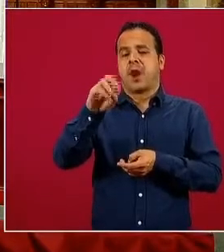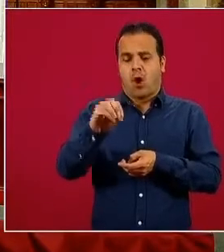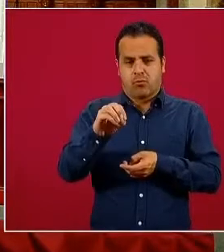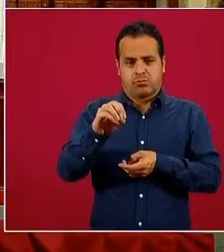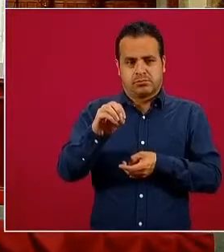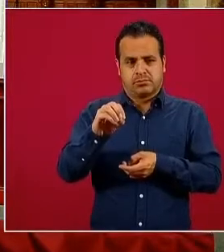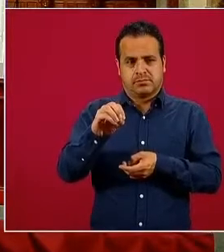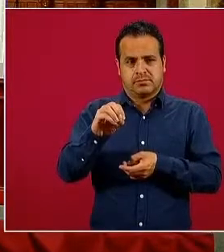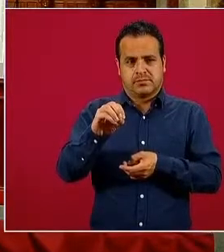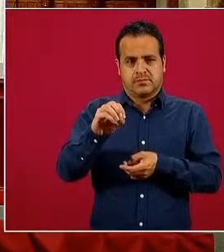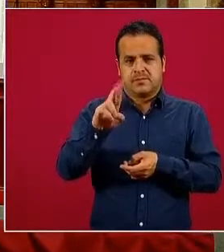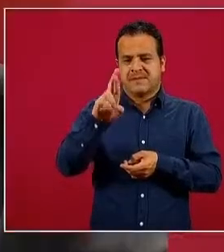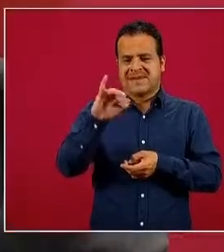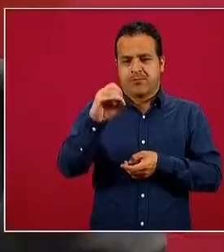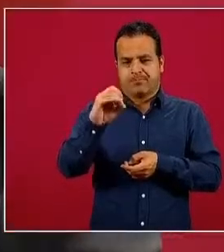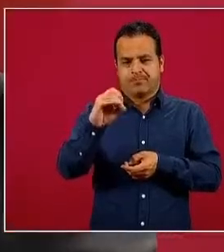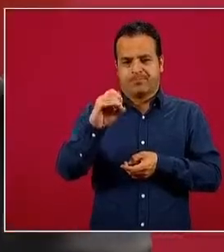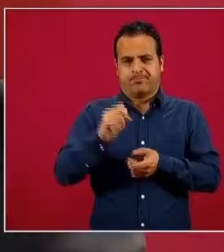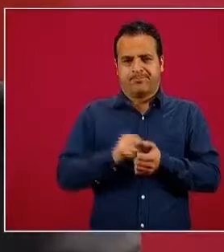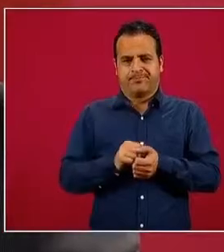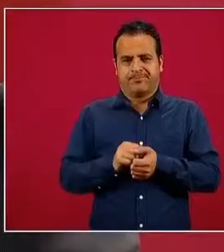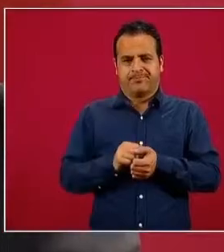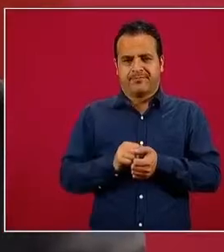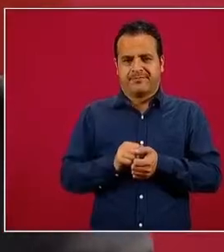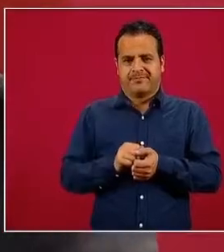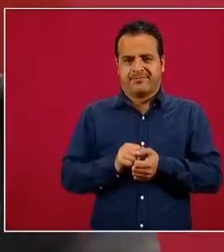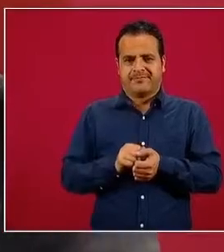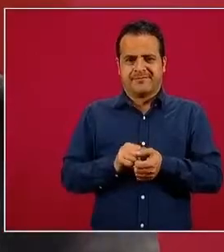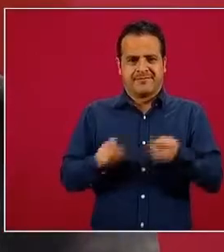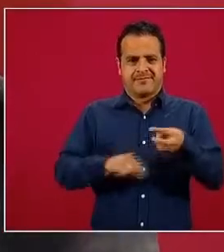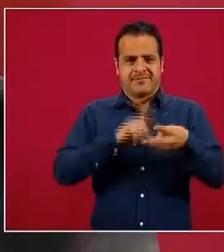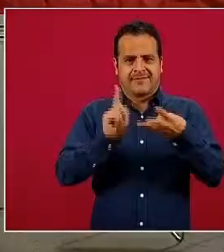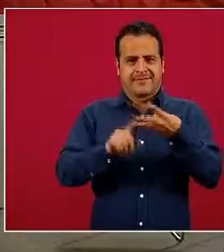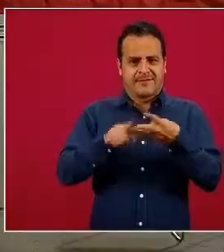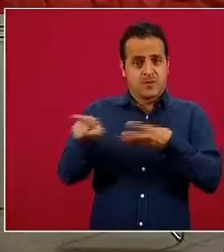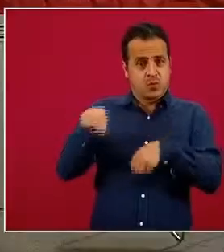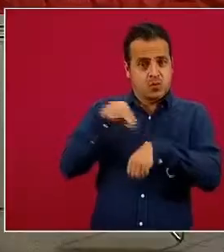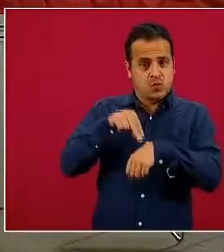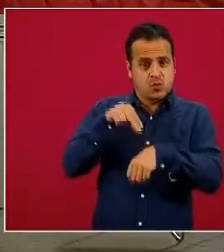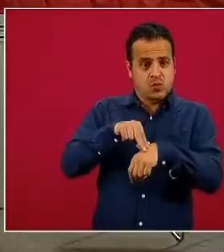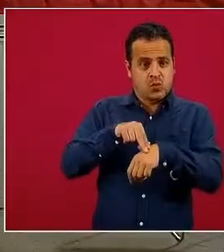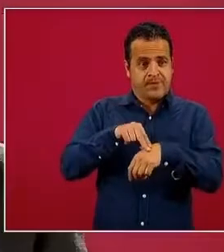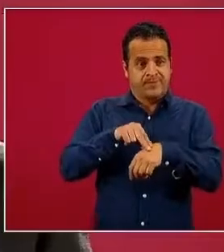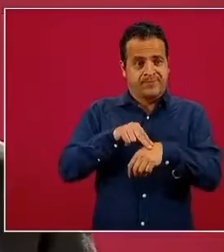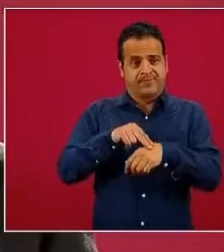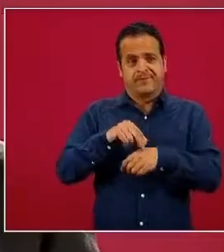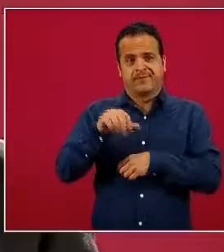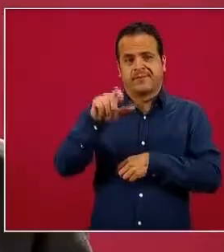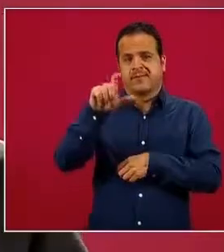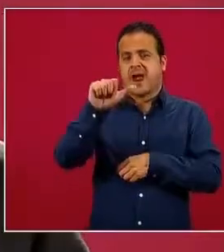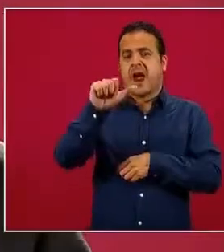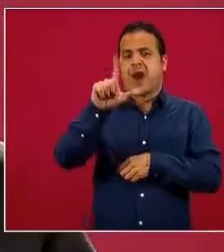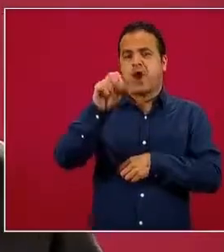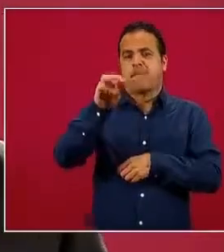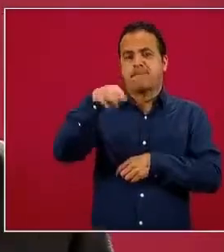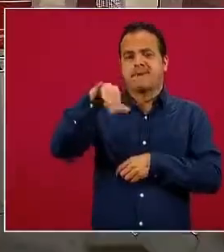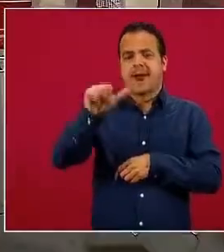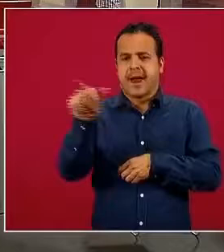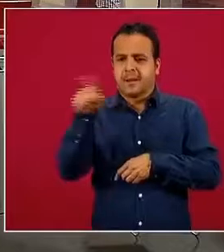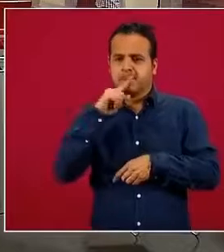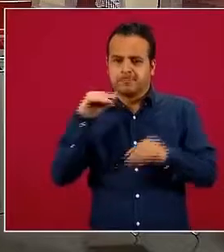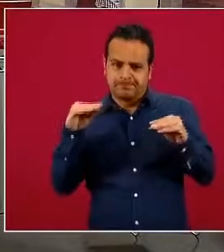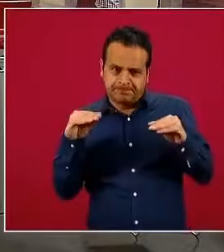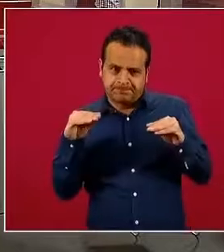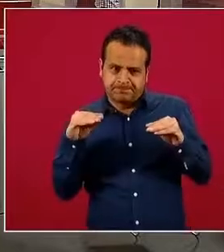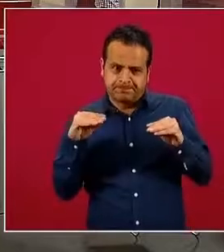hoy permaneció muy silencioso, y a ustedes por los comentarios. Muchas gracias. Continuamos. Gracias